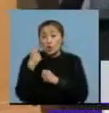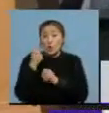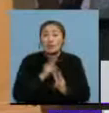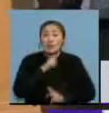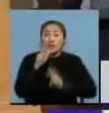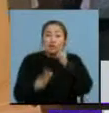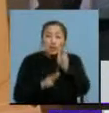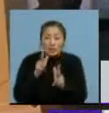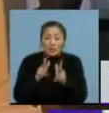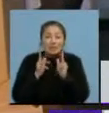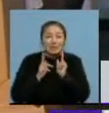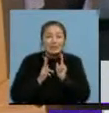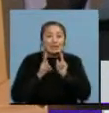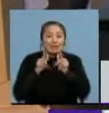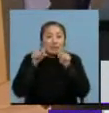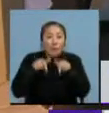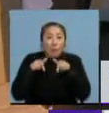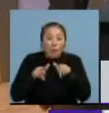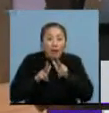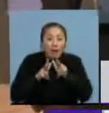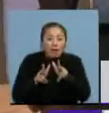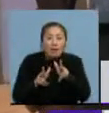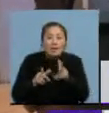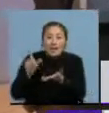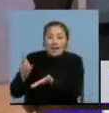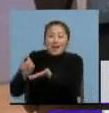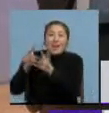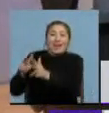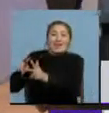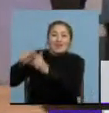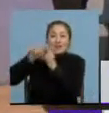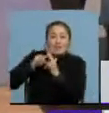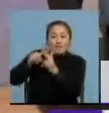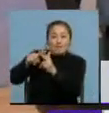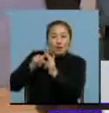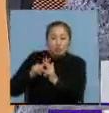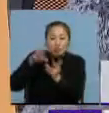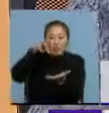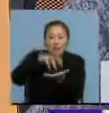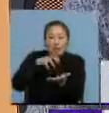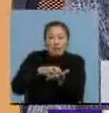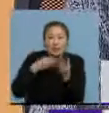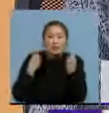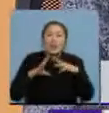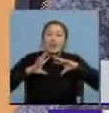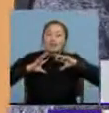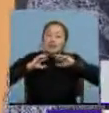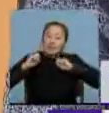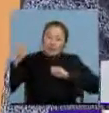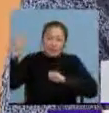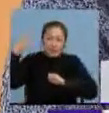mencionar que se hizo aquí es las inversiones que hizo la empresa las inversiones que se hizo a través la secretaria de energía